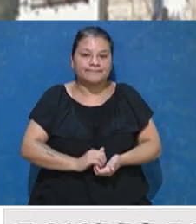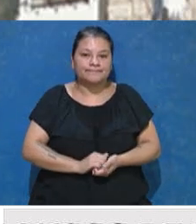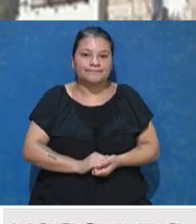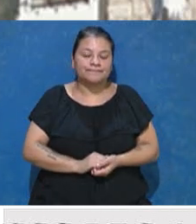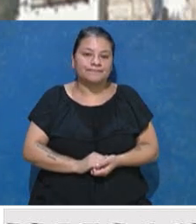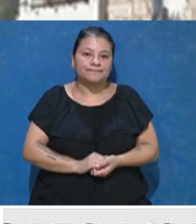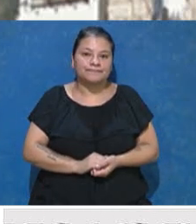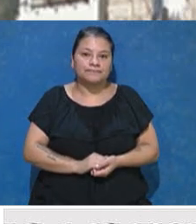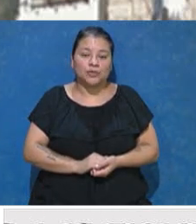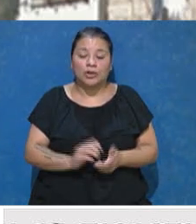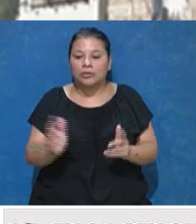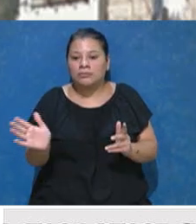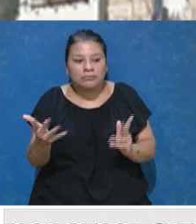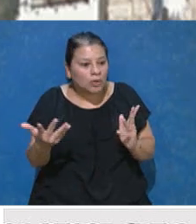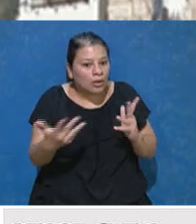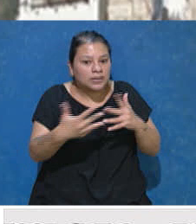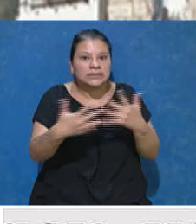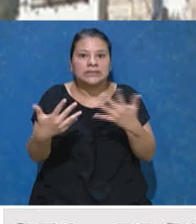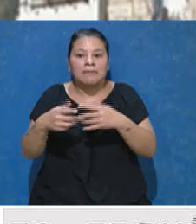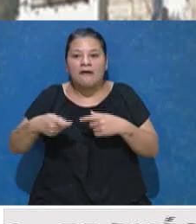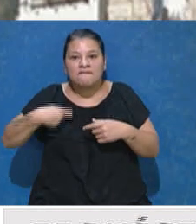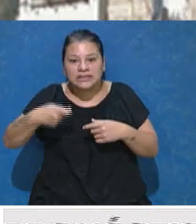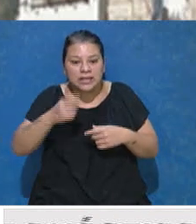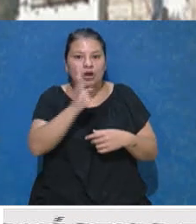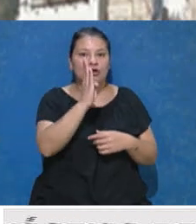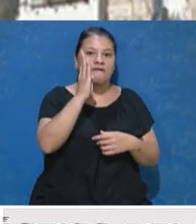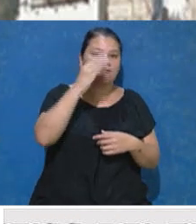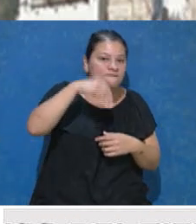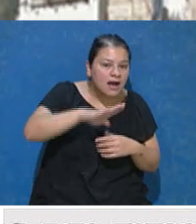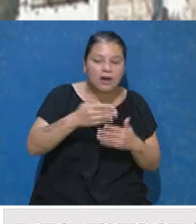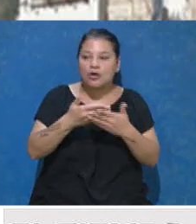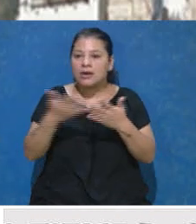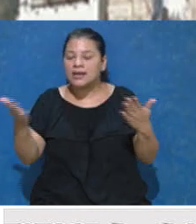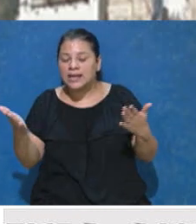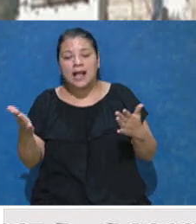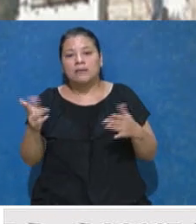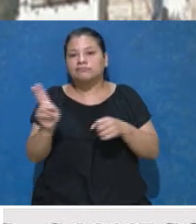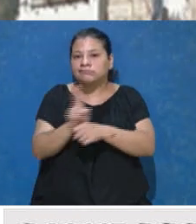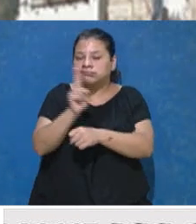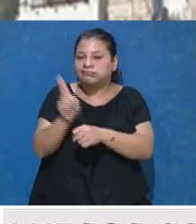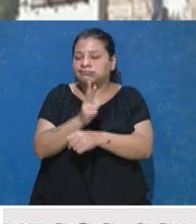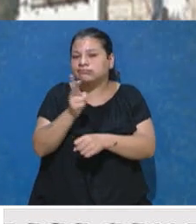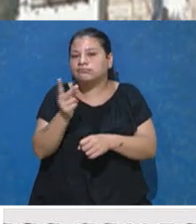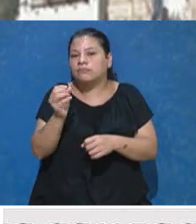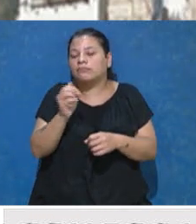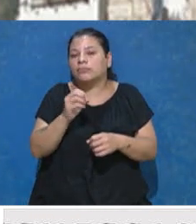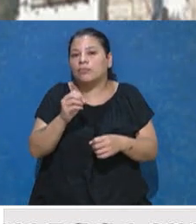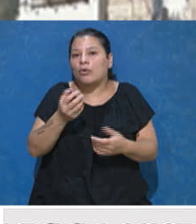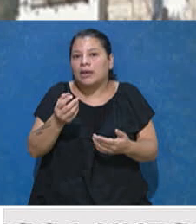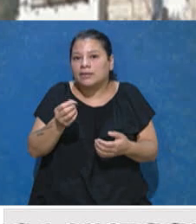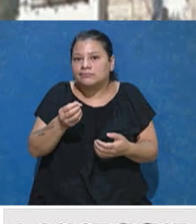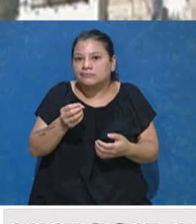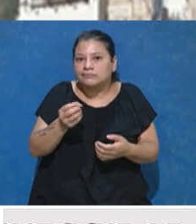está todo el sistema del sistema financiero muy frágil en cuanto a la seguridad no hay